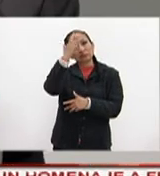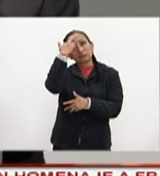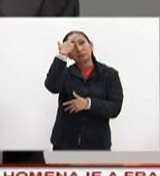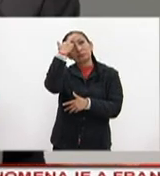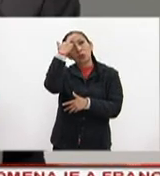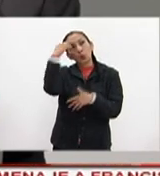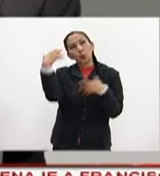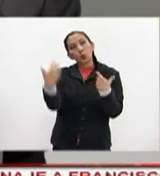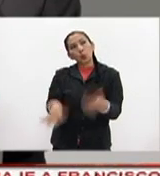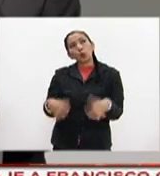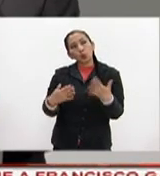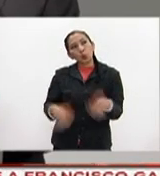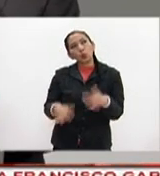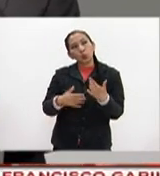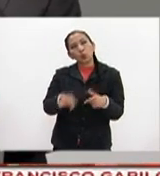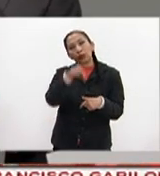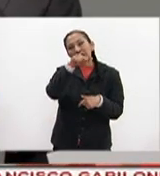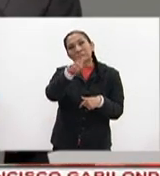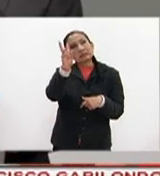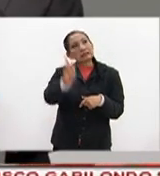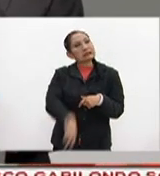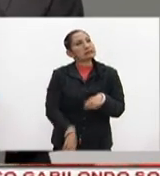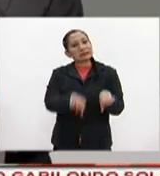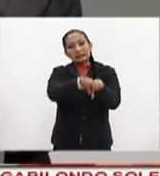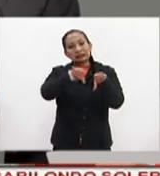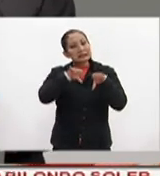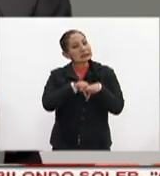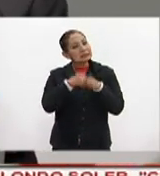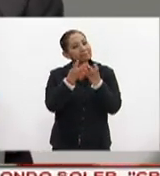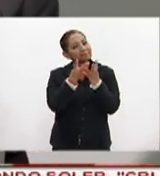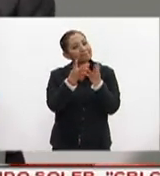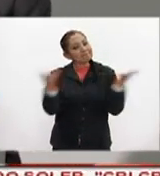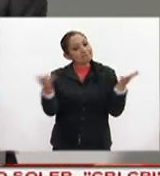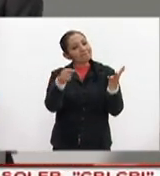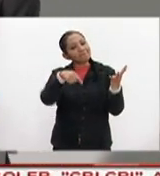recordado como el gabinete